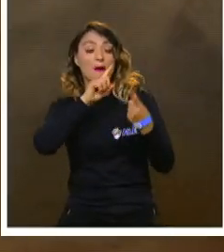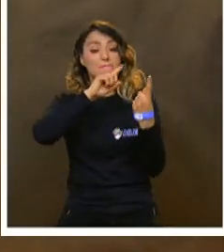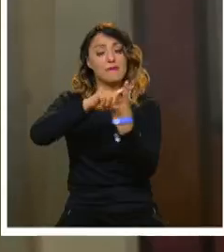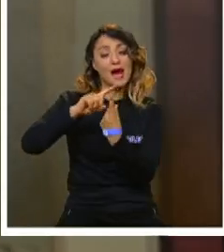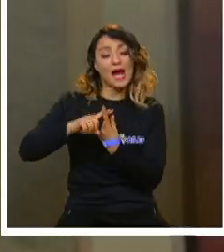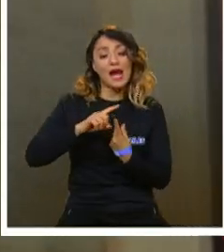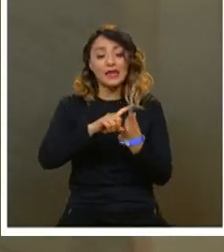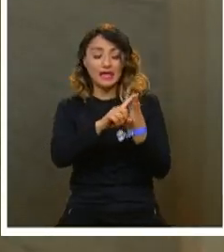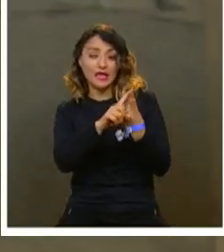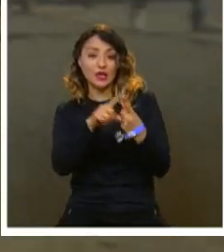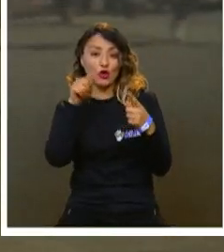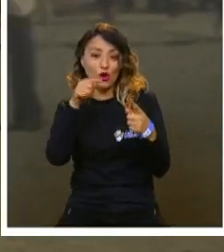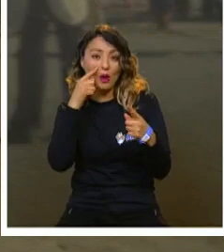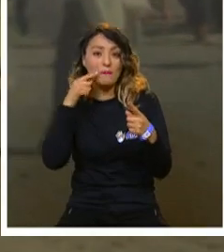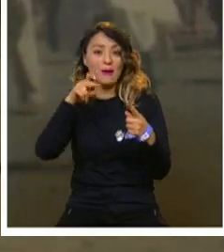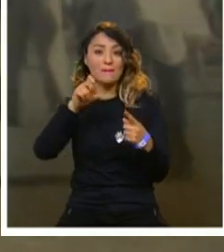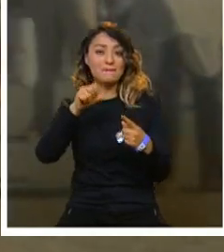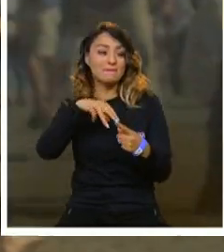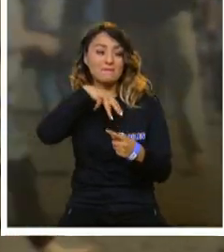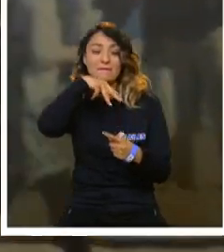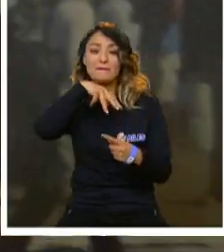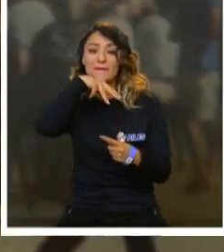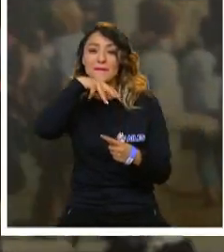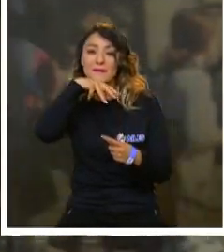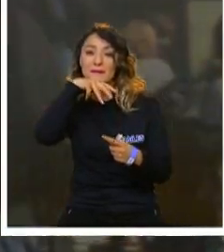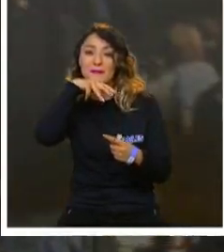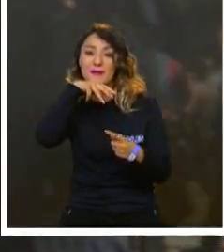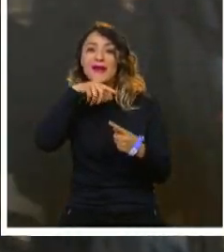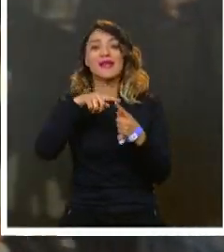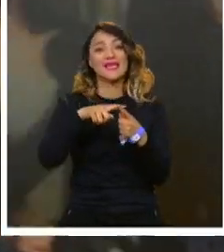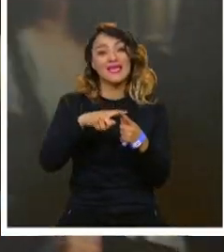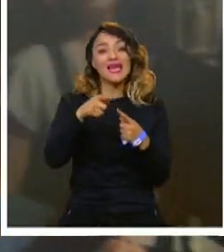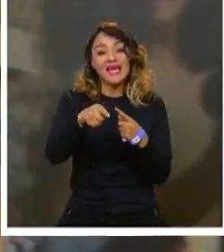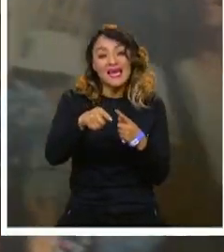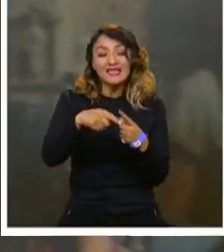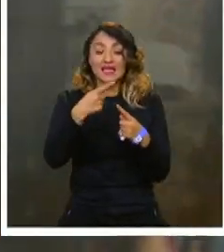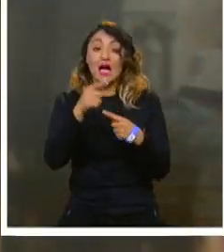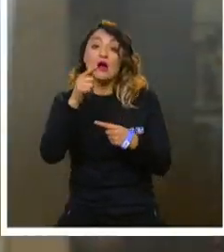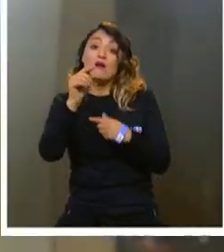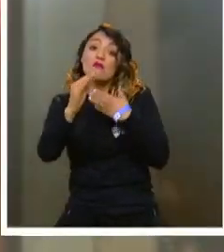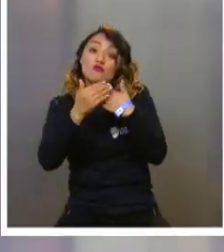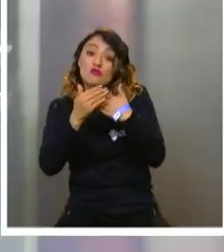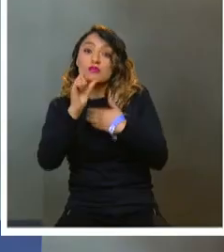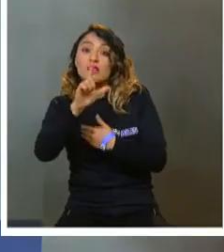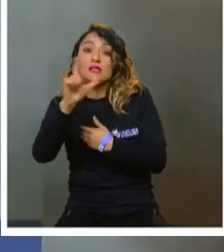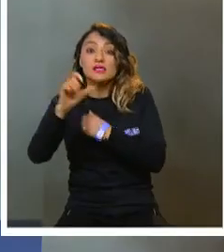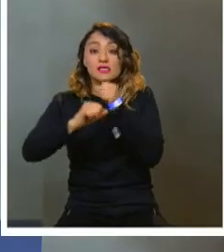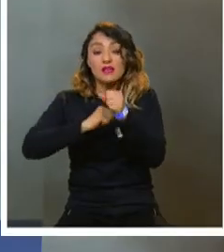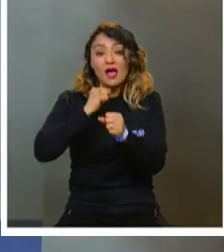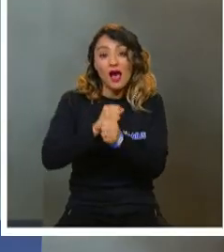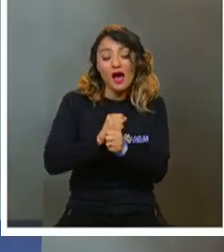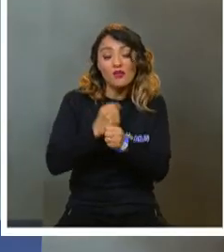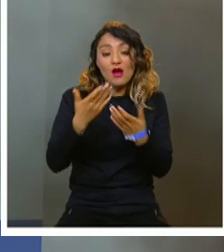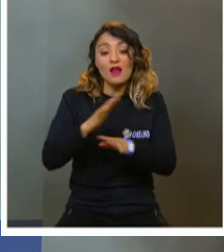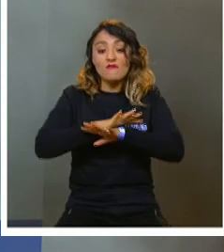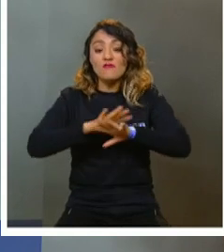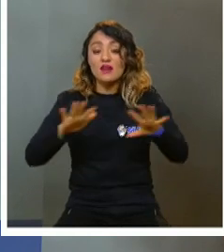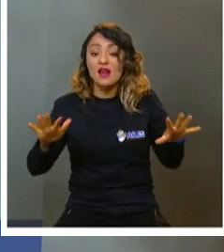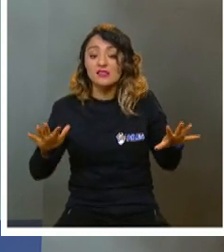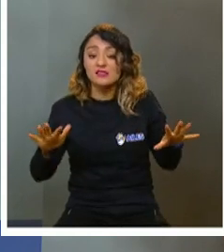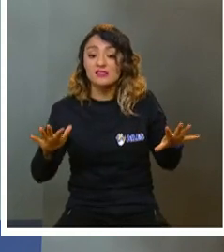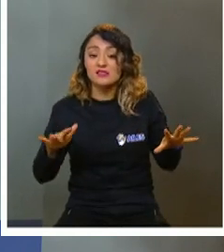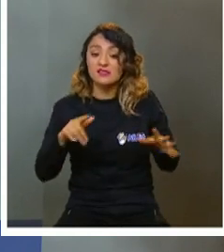Esteban Paredes, quien estaría próximo a cumplir 77 años. Y para finalizar